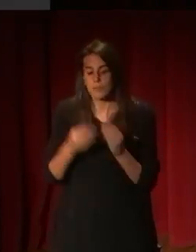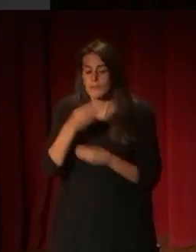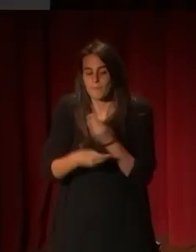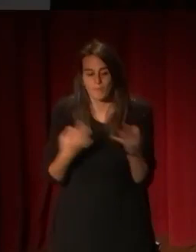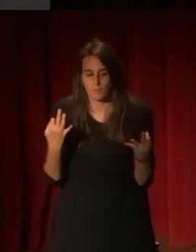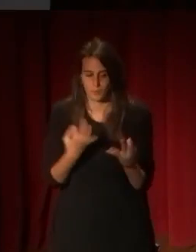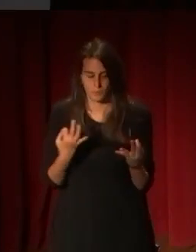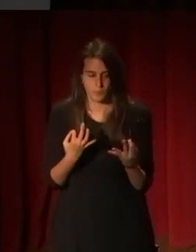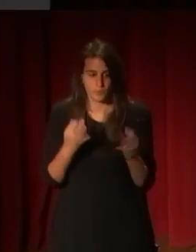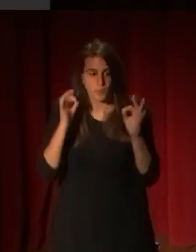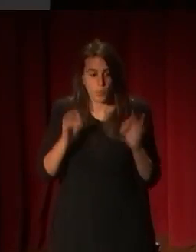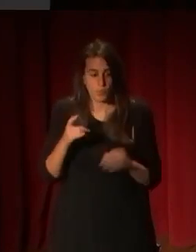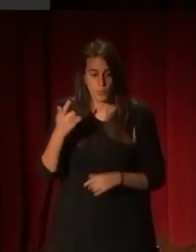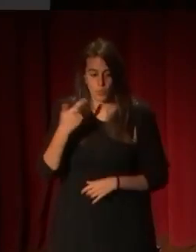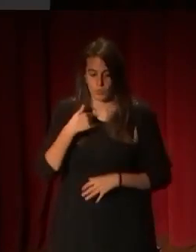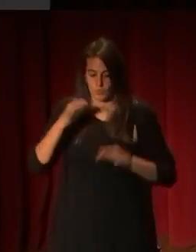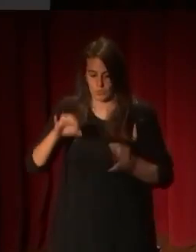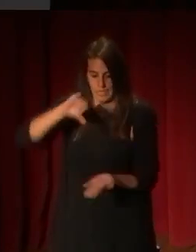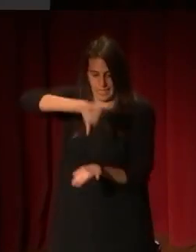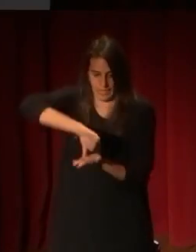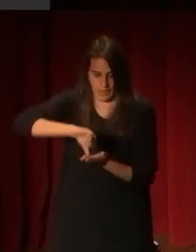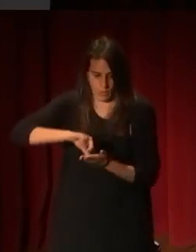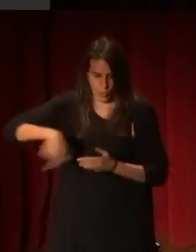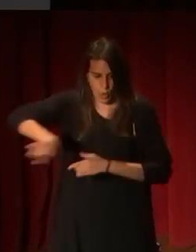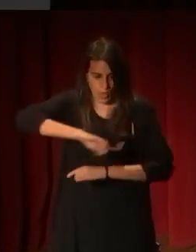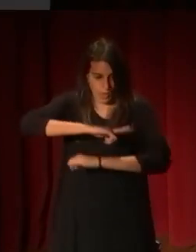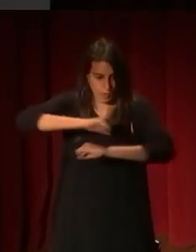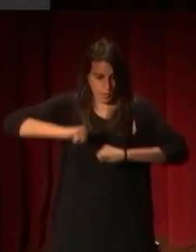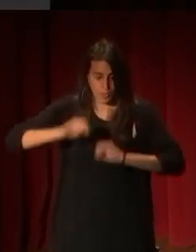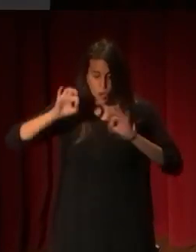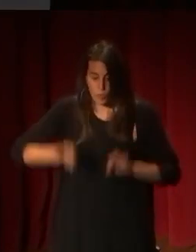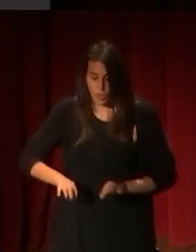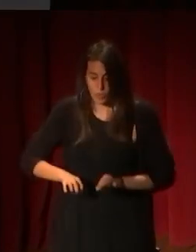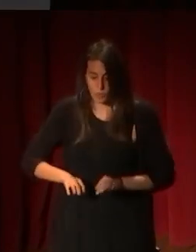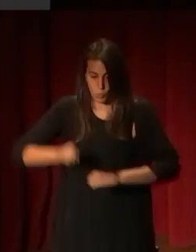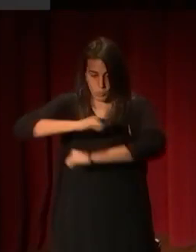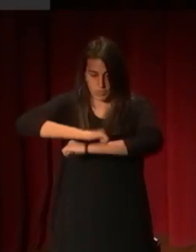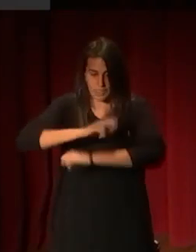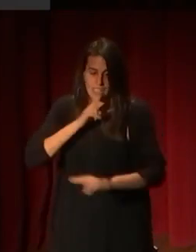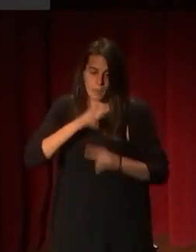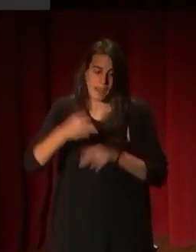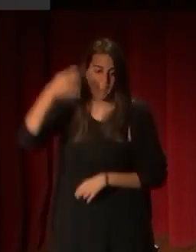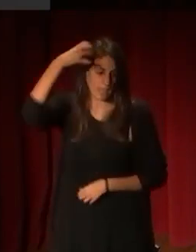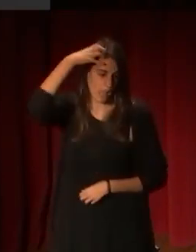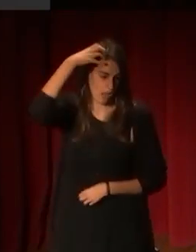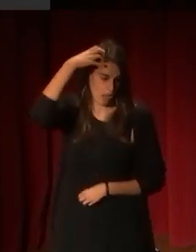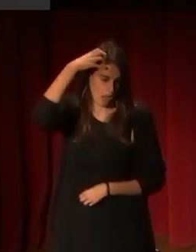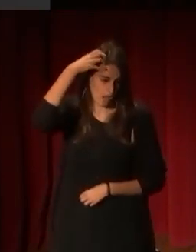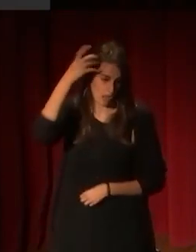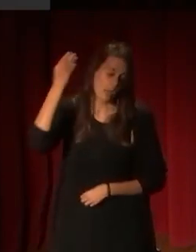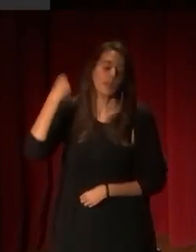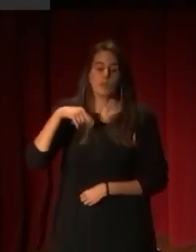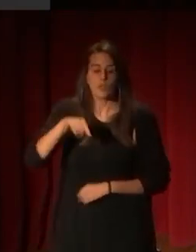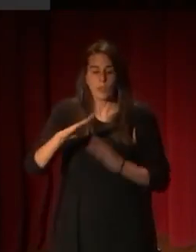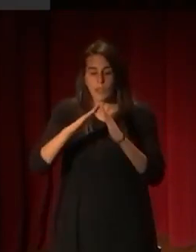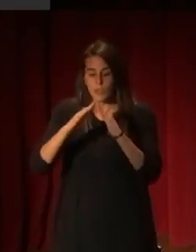que presidía la plaza mayor existía un balcón denominado real así como un cuarto